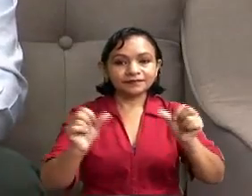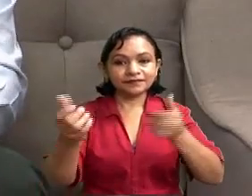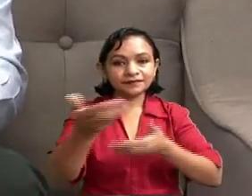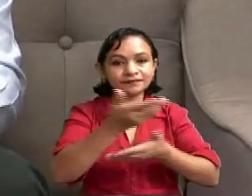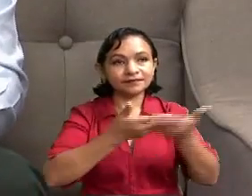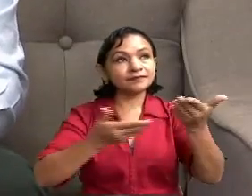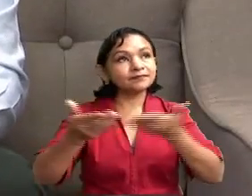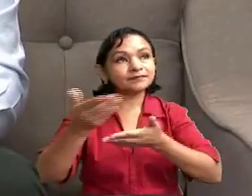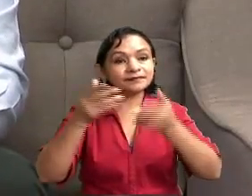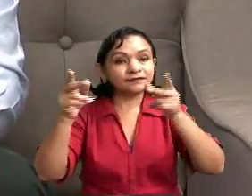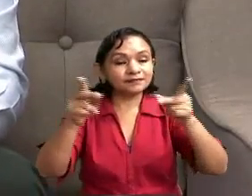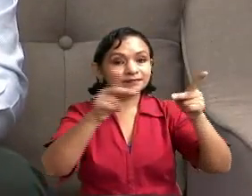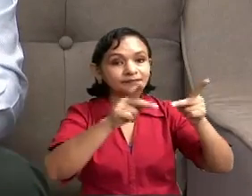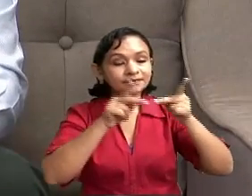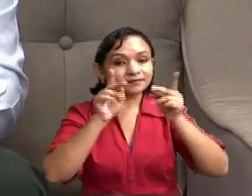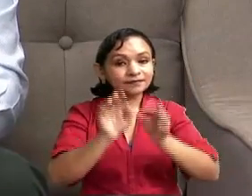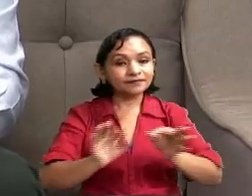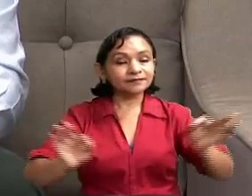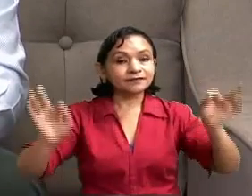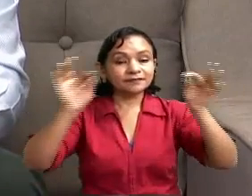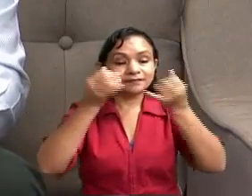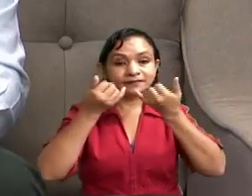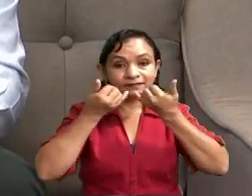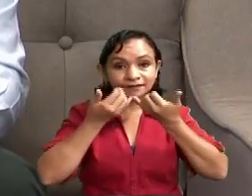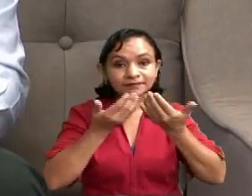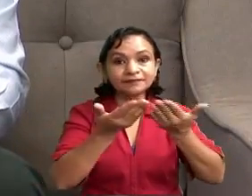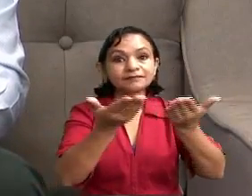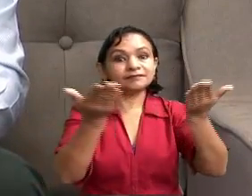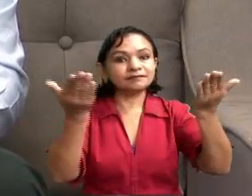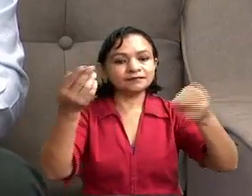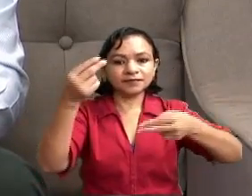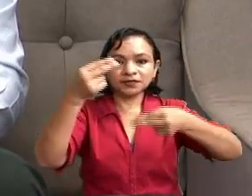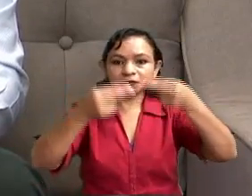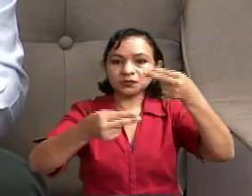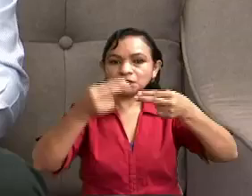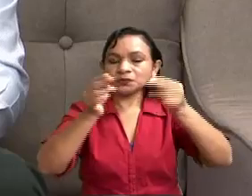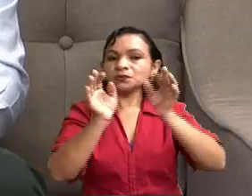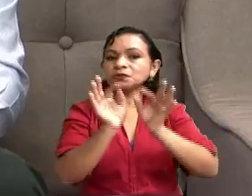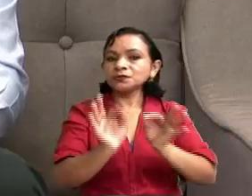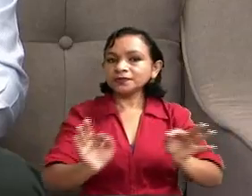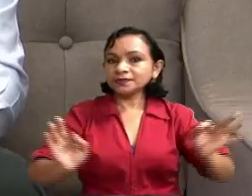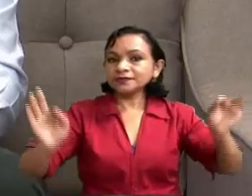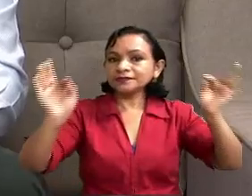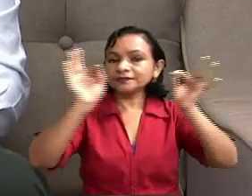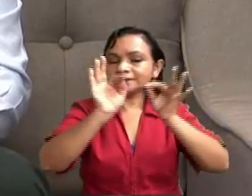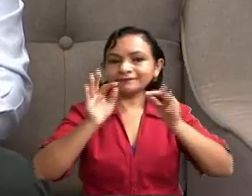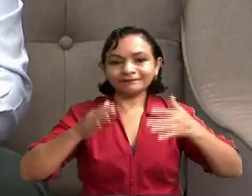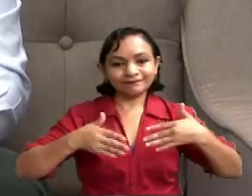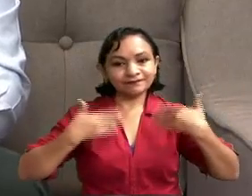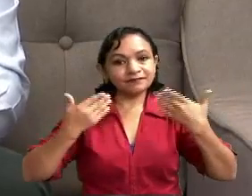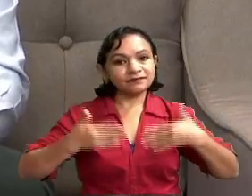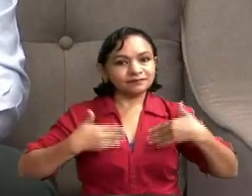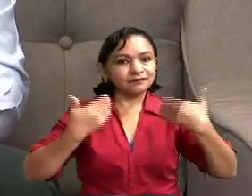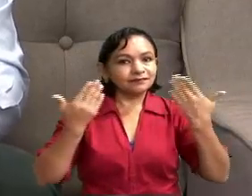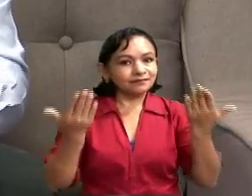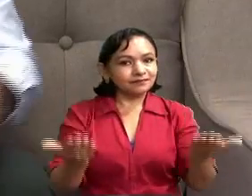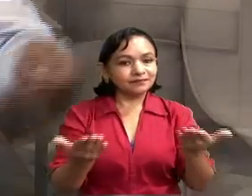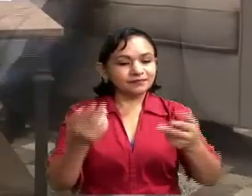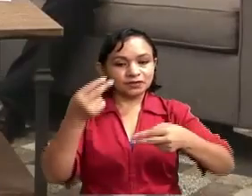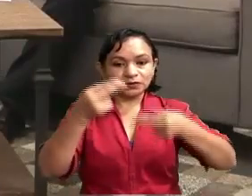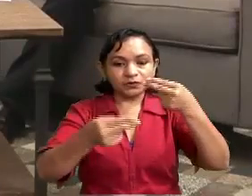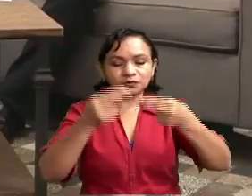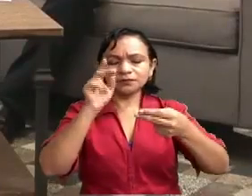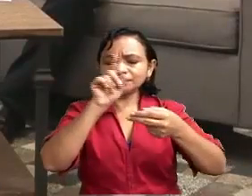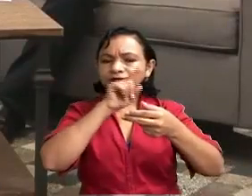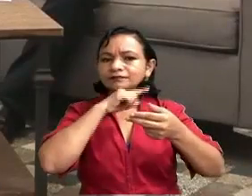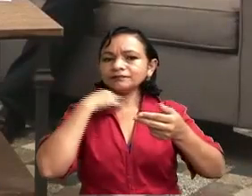nuestra audiencia importante información, números bastante importantes y alentadores, ¿no? Es decir, además cifras